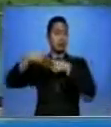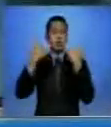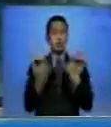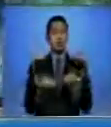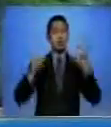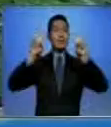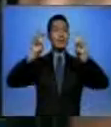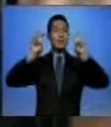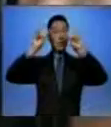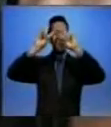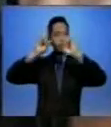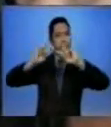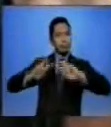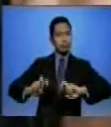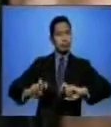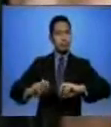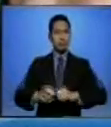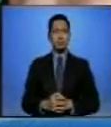investigación.